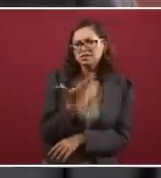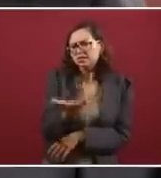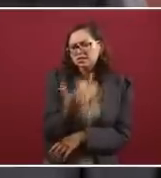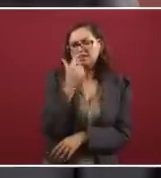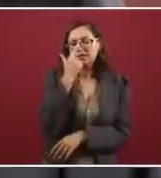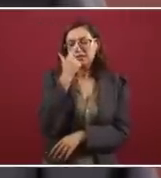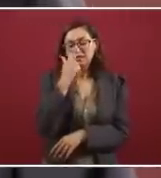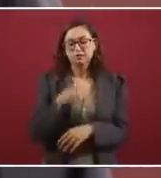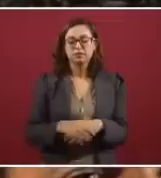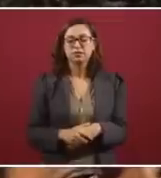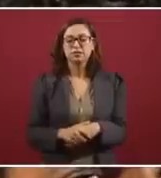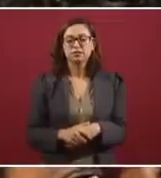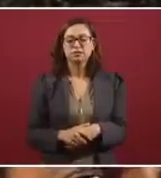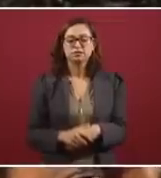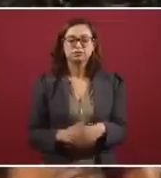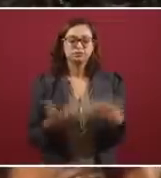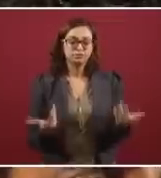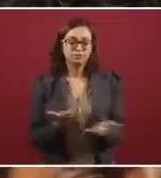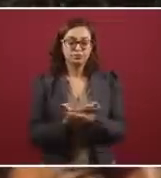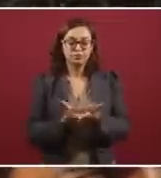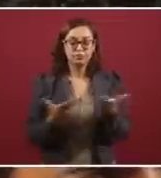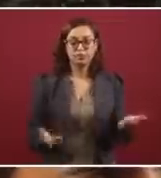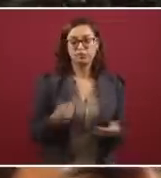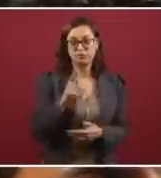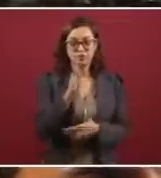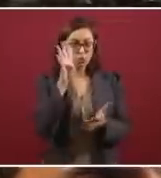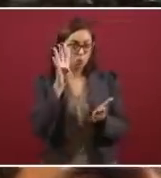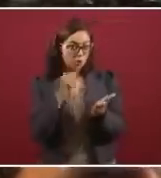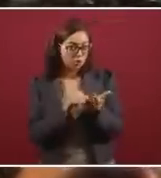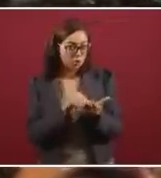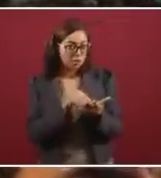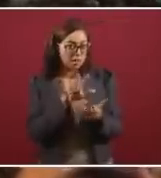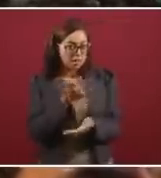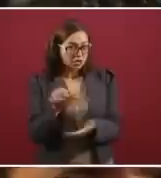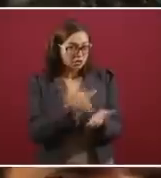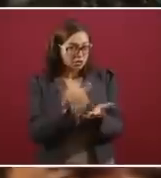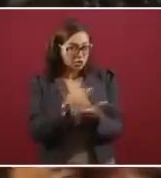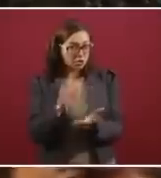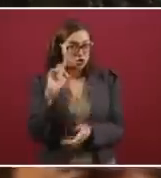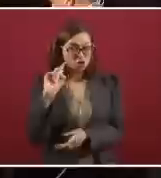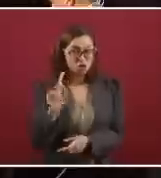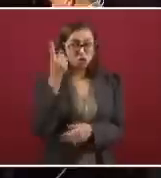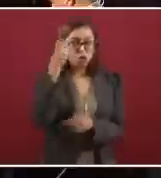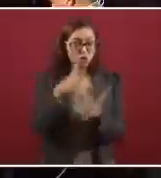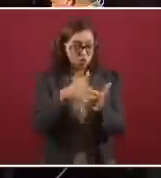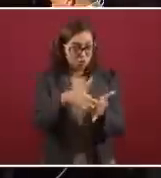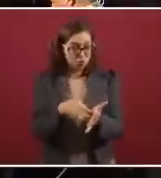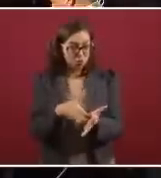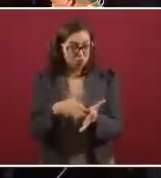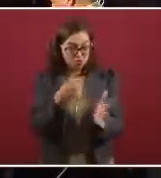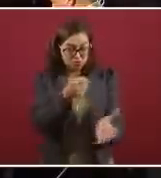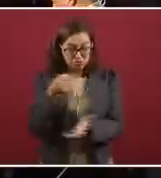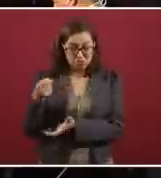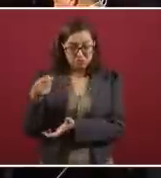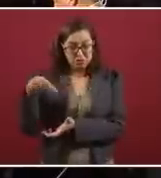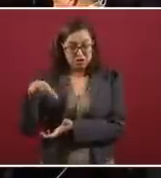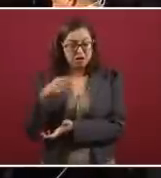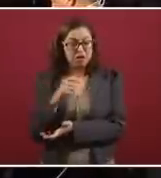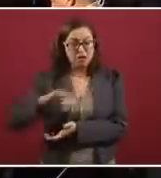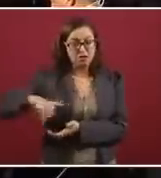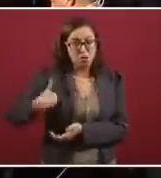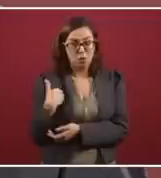estos $4,500 millones que dicen se ahorraron, supongo que los deja de ganar la iniciativa